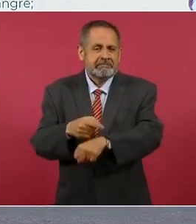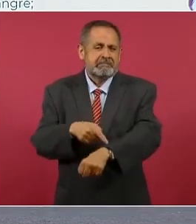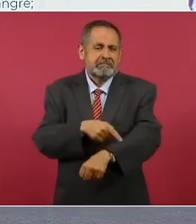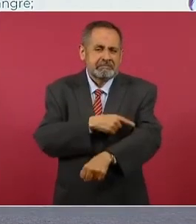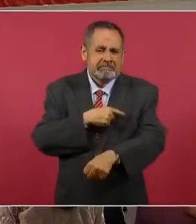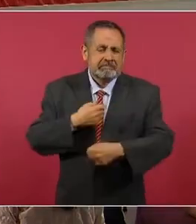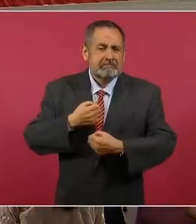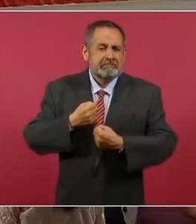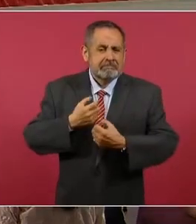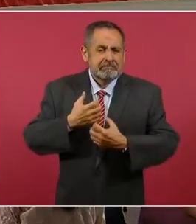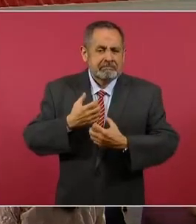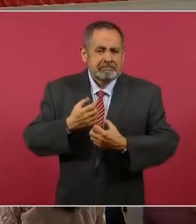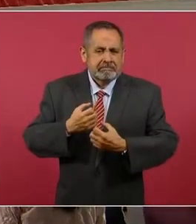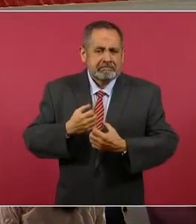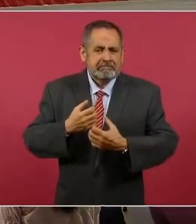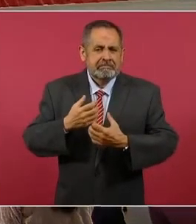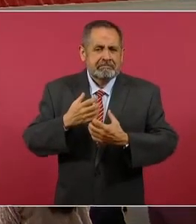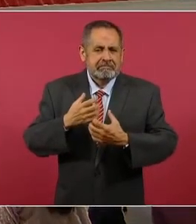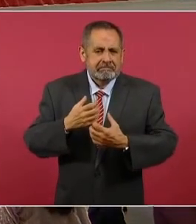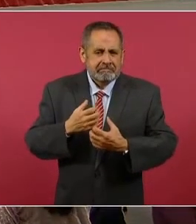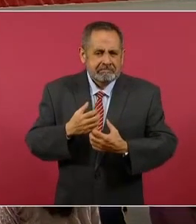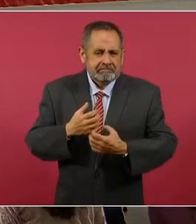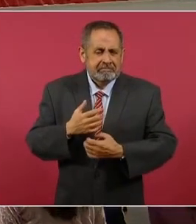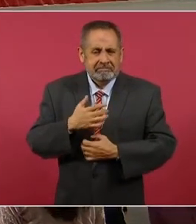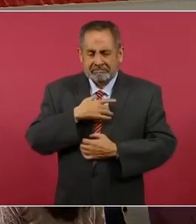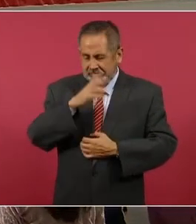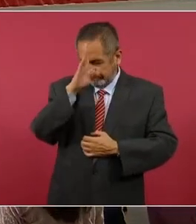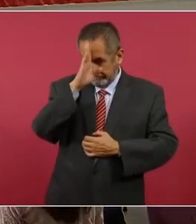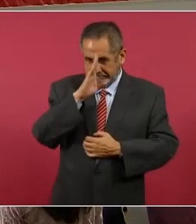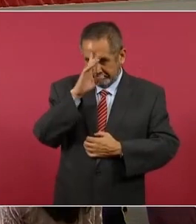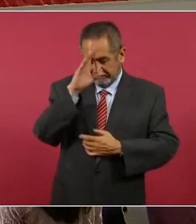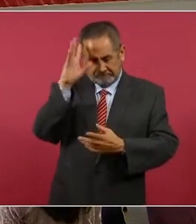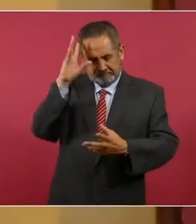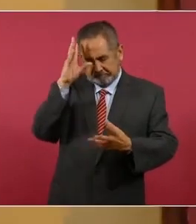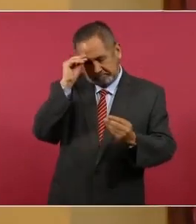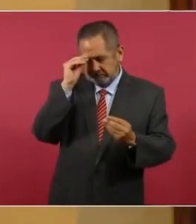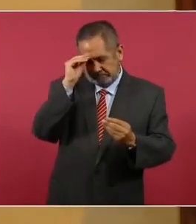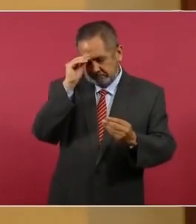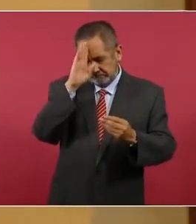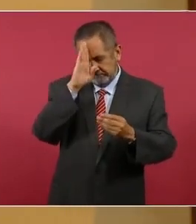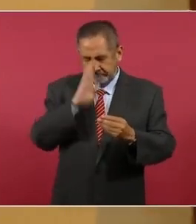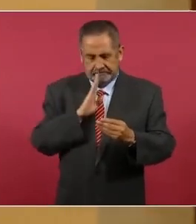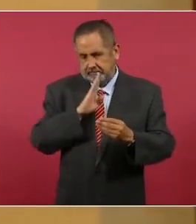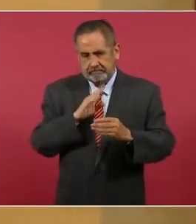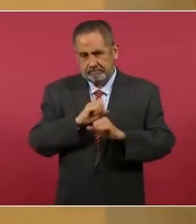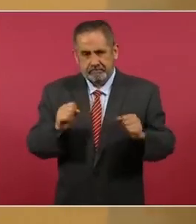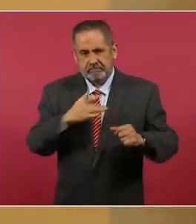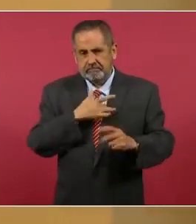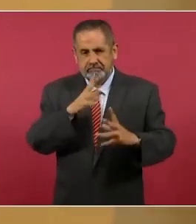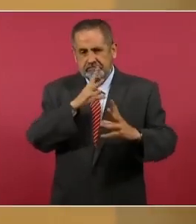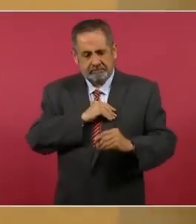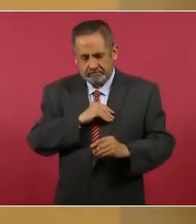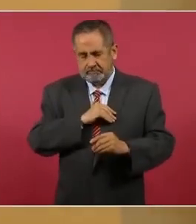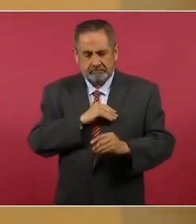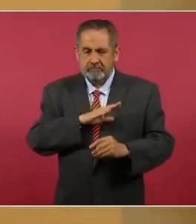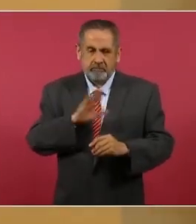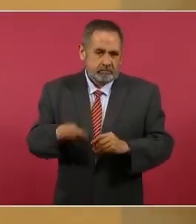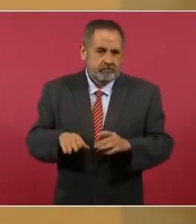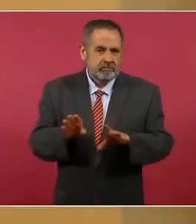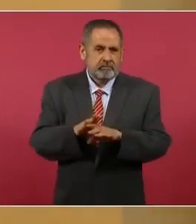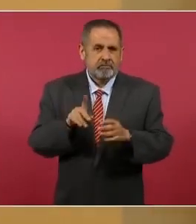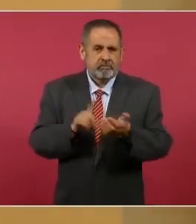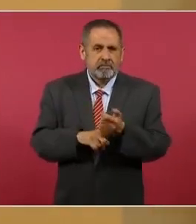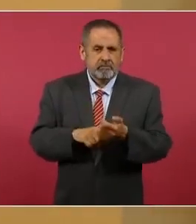aumenta importantemente el riesgo de infartos cerebrales, infartos cardíacos, embolismo, tanto en